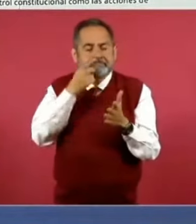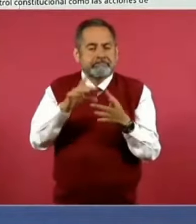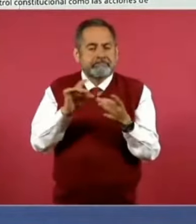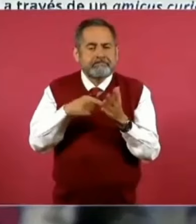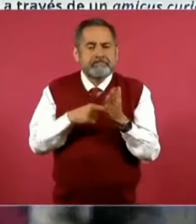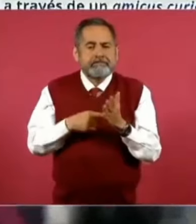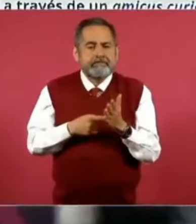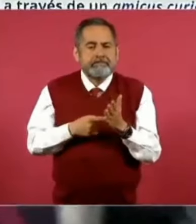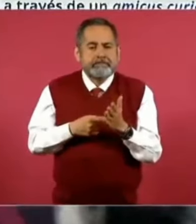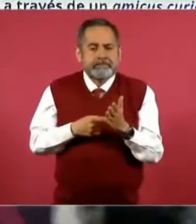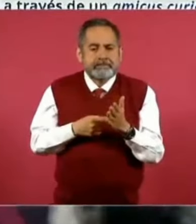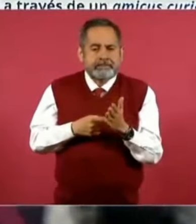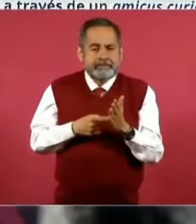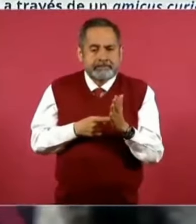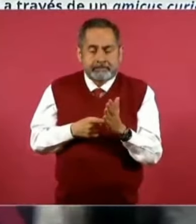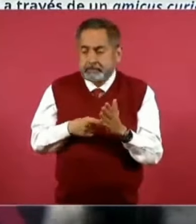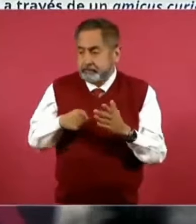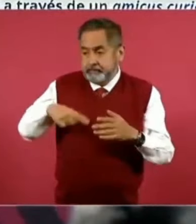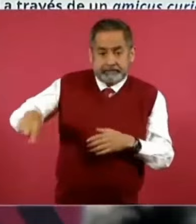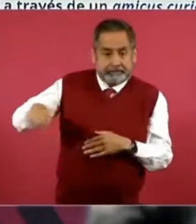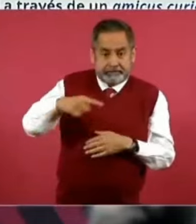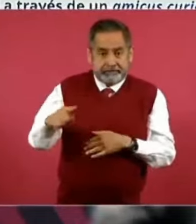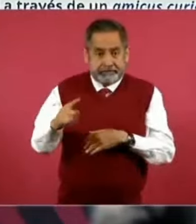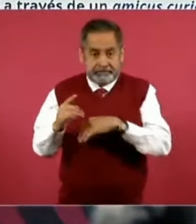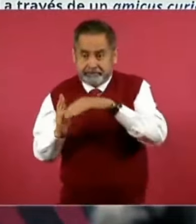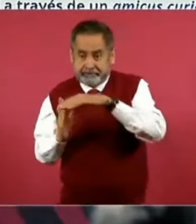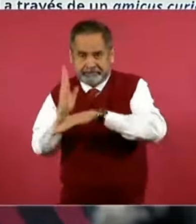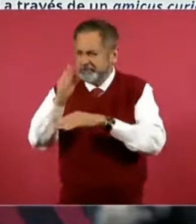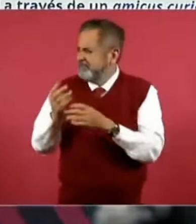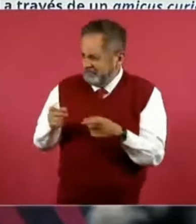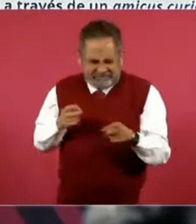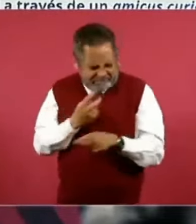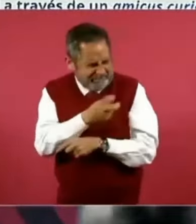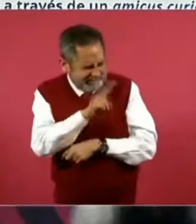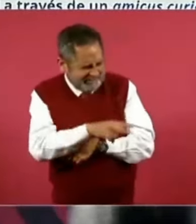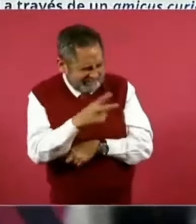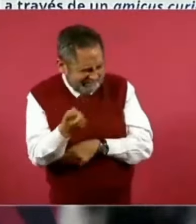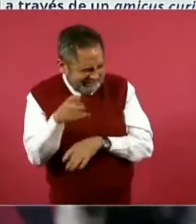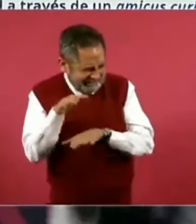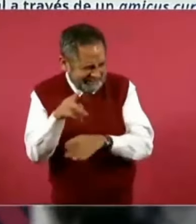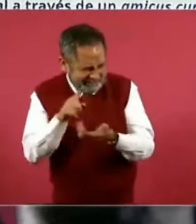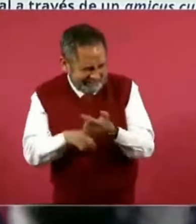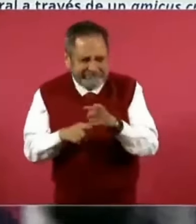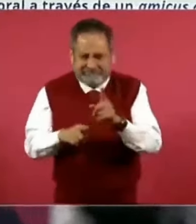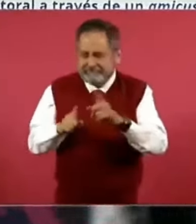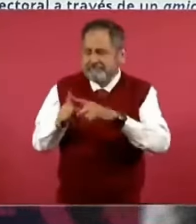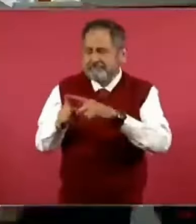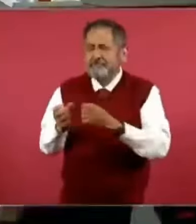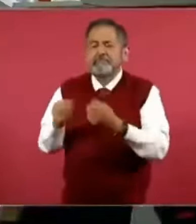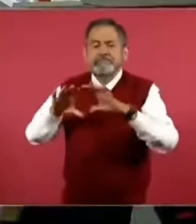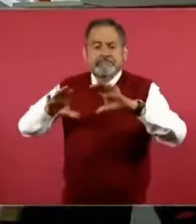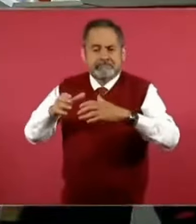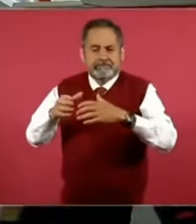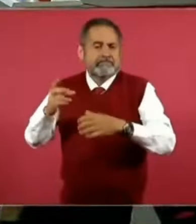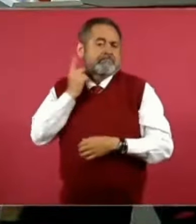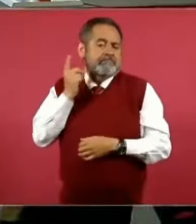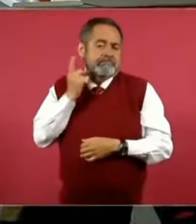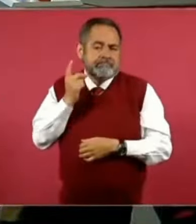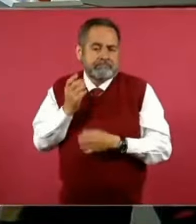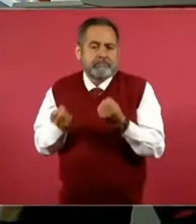que la sobr representación Así es no tiene que ver